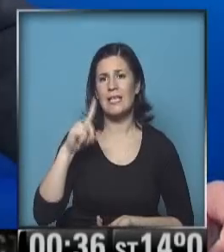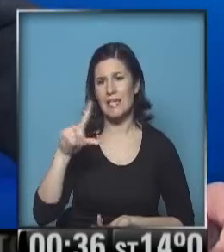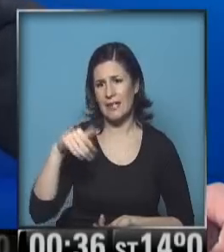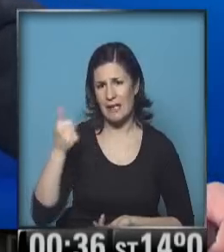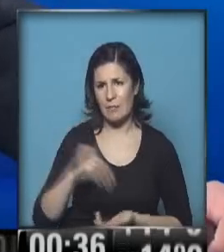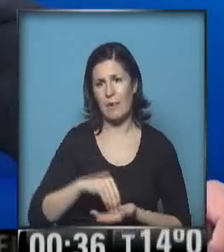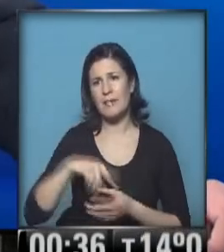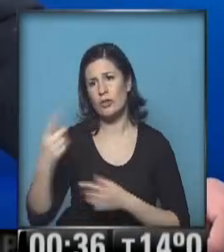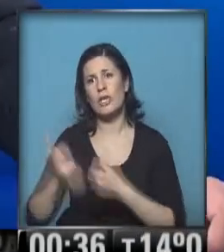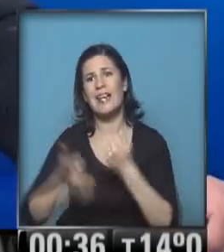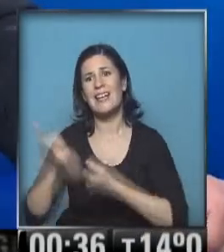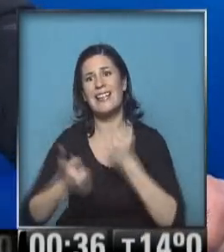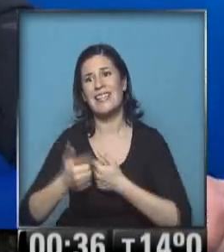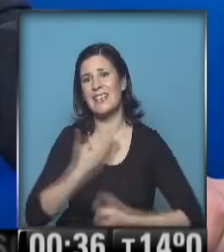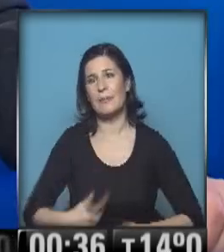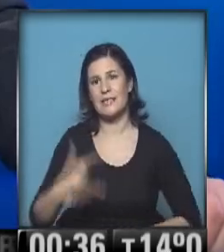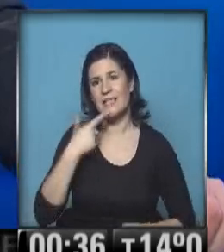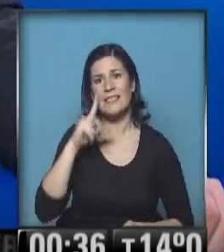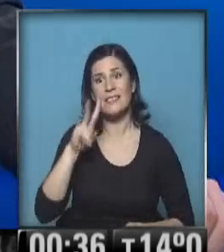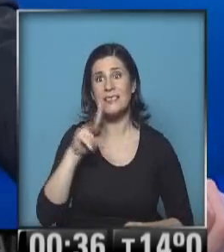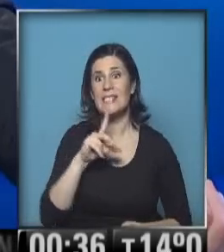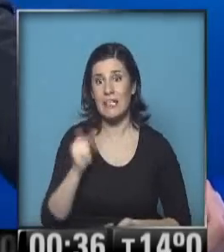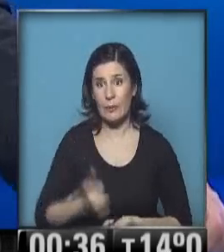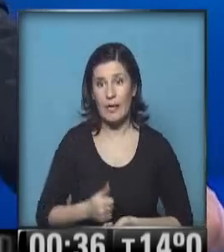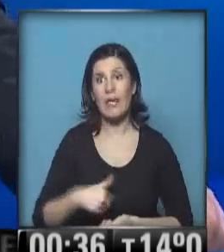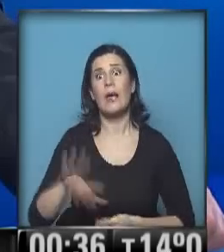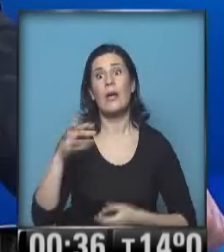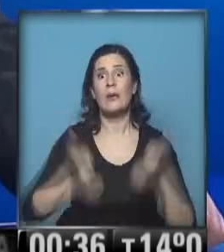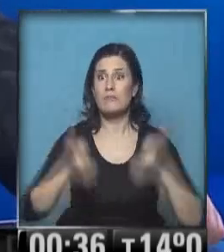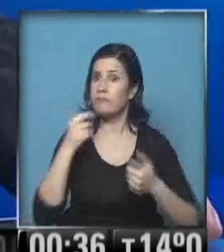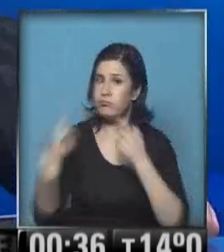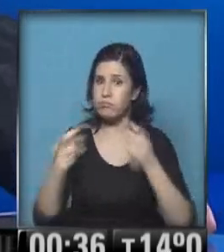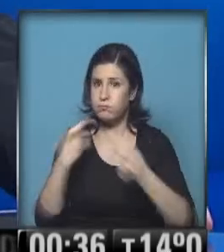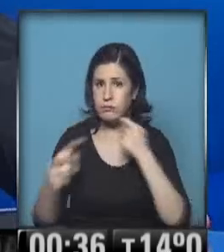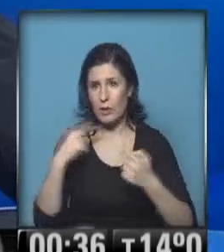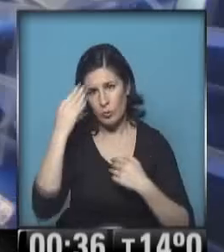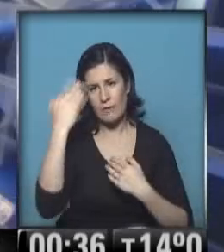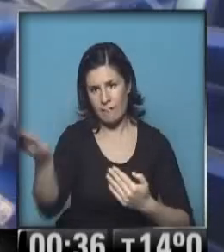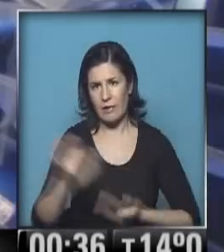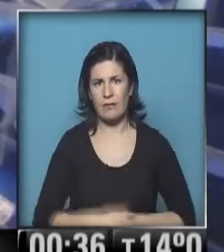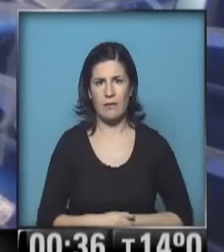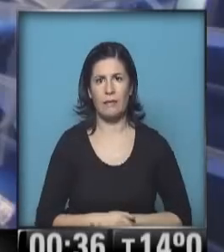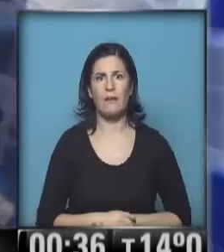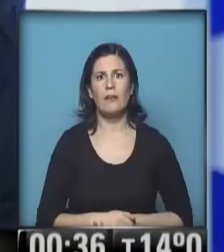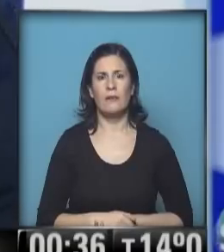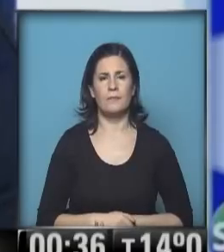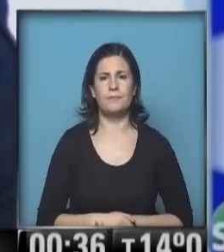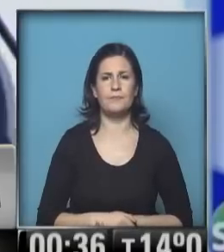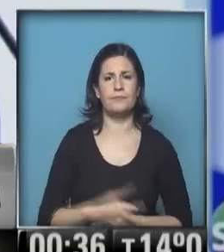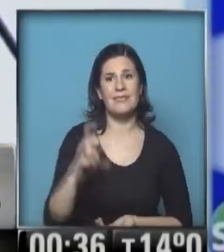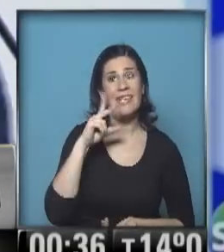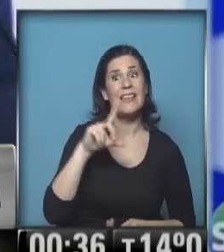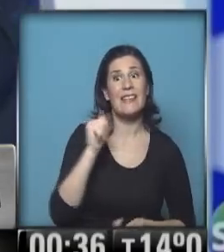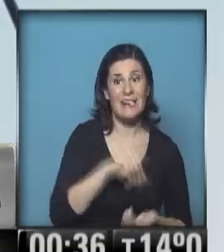presidencial, Marina da Silva, del socialismo, se enfrentaron en un debate de cara a las próximas elecciones. Dilma Rousseff